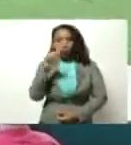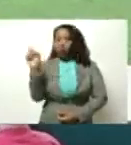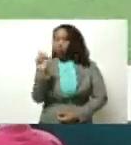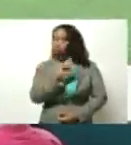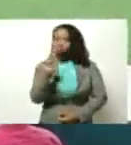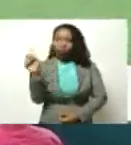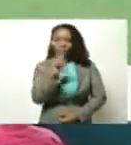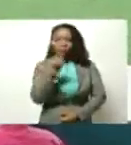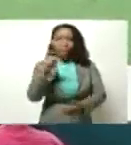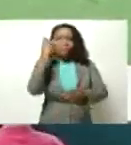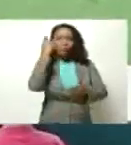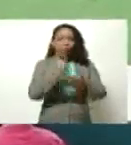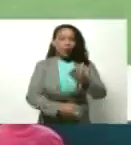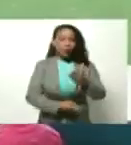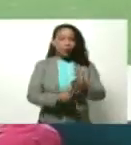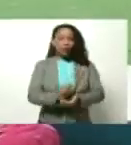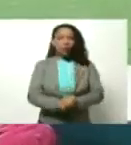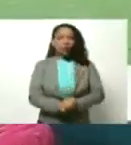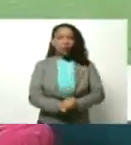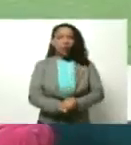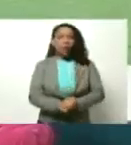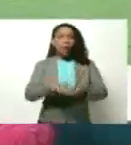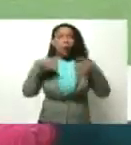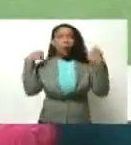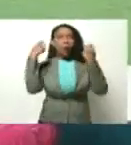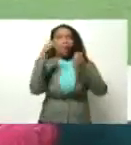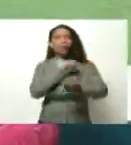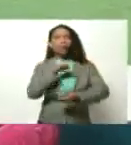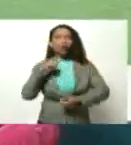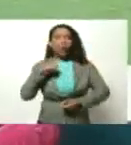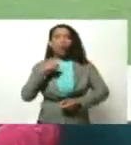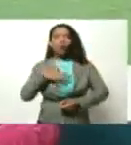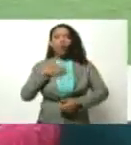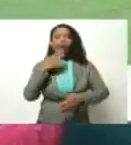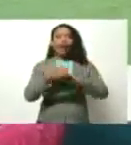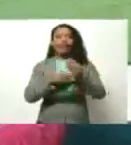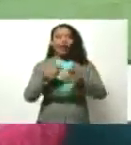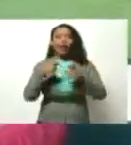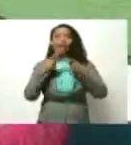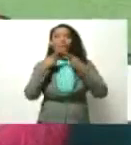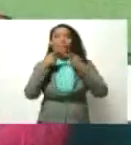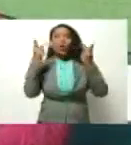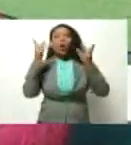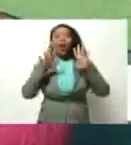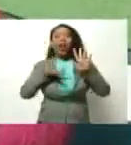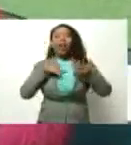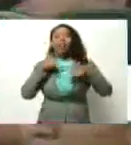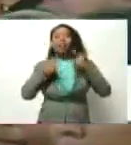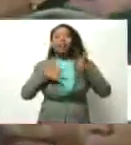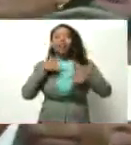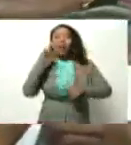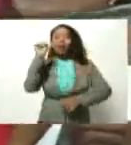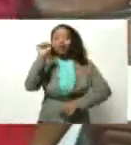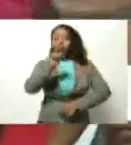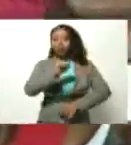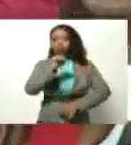no está prohibido propaganda personal se le puede hacer promoción al evento